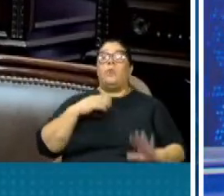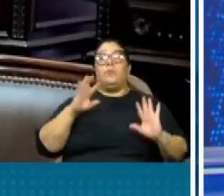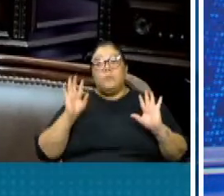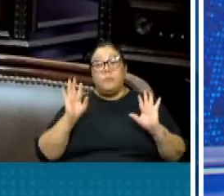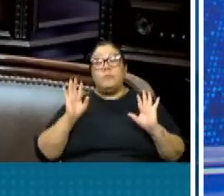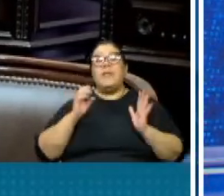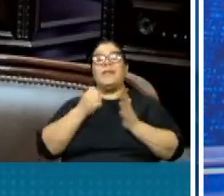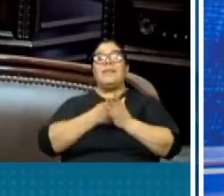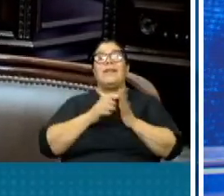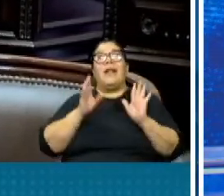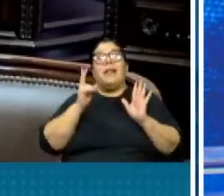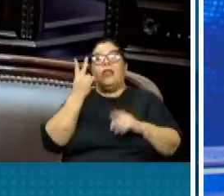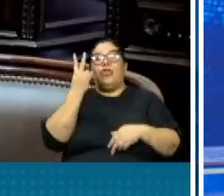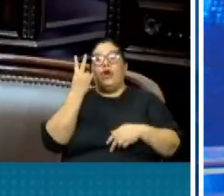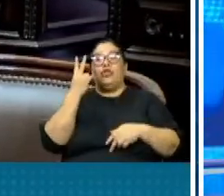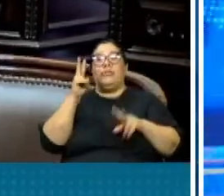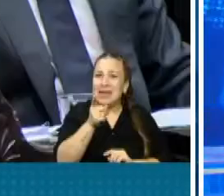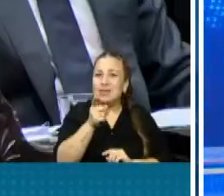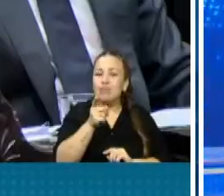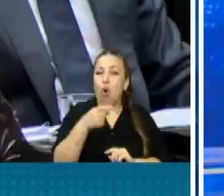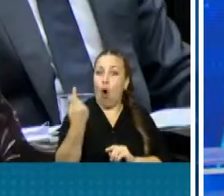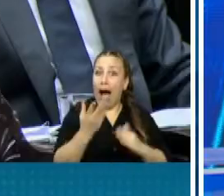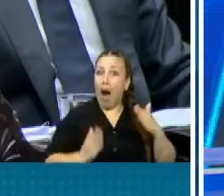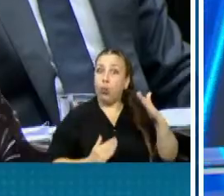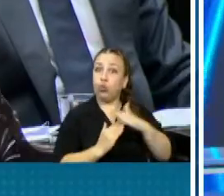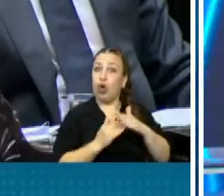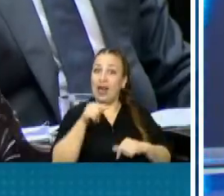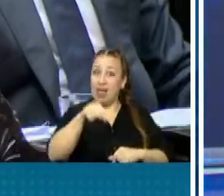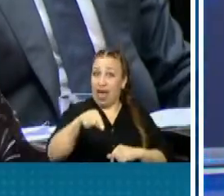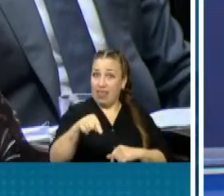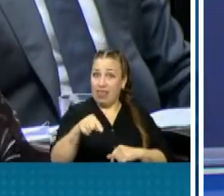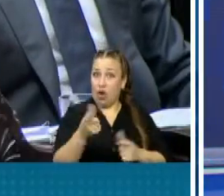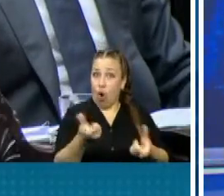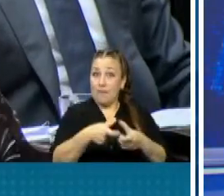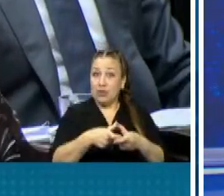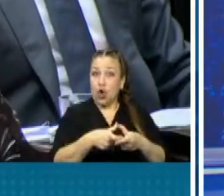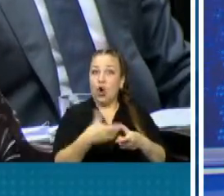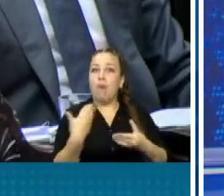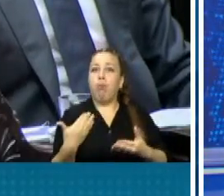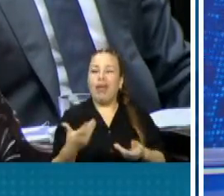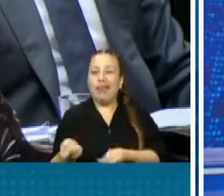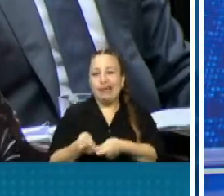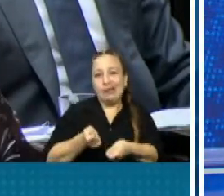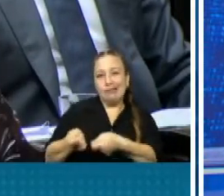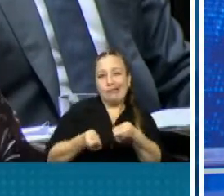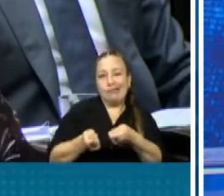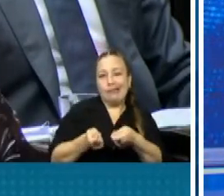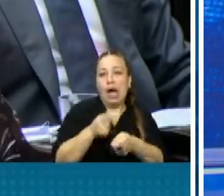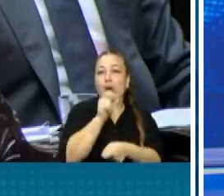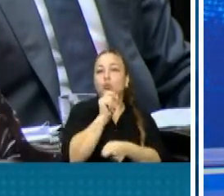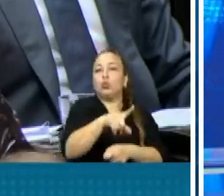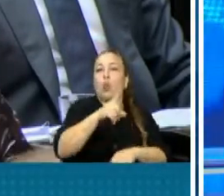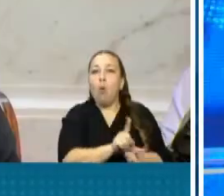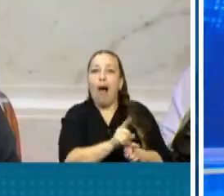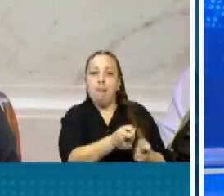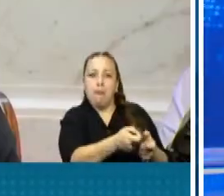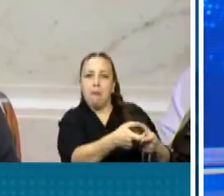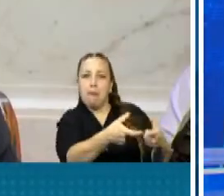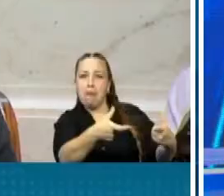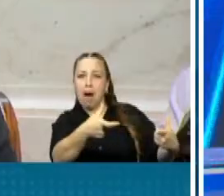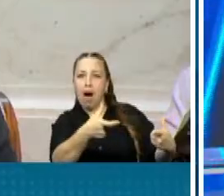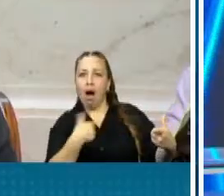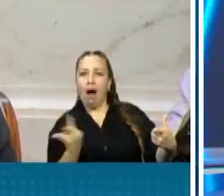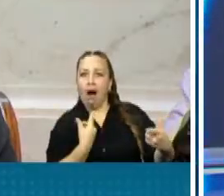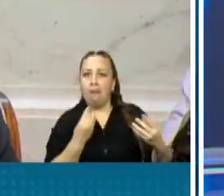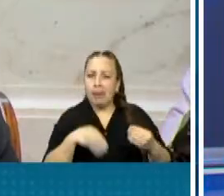reforma previsional. La vamos a ver el año que viene. Es que coincido. Eso seguro. Y para que uno pueda pensar en eso, reforma previsional, reforma impositiva, vos tenés que